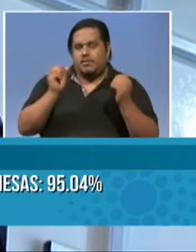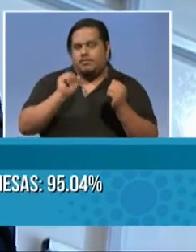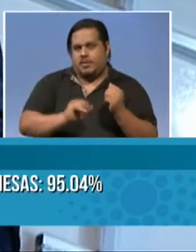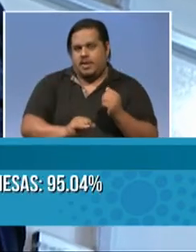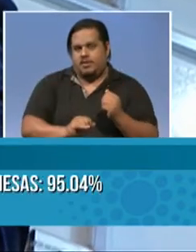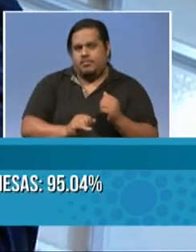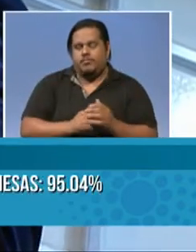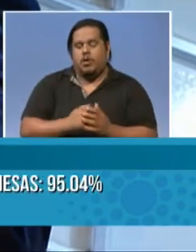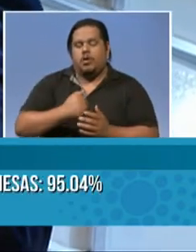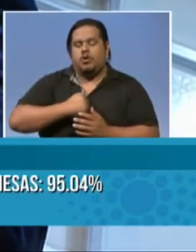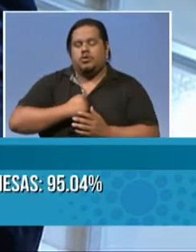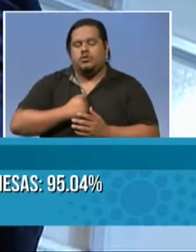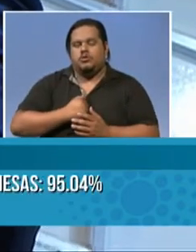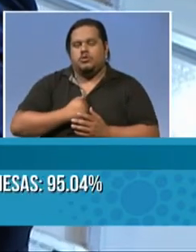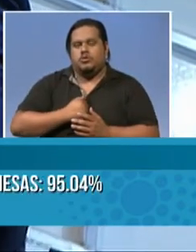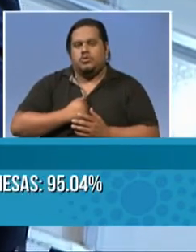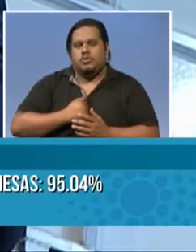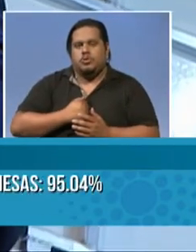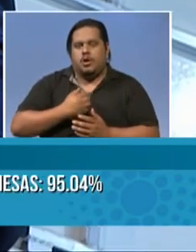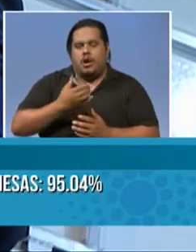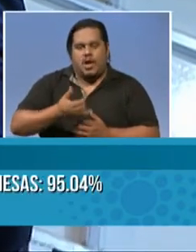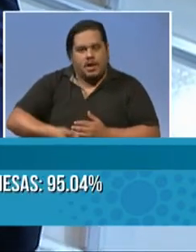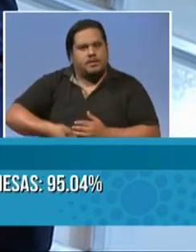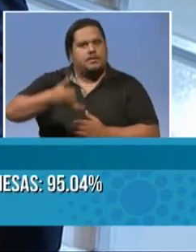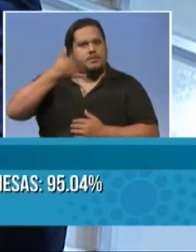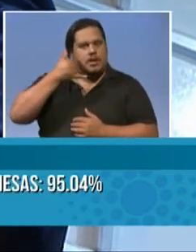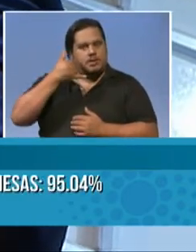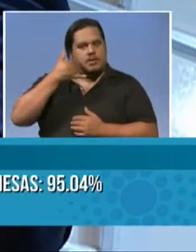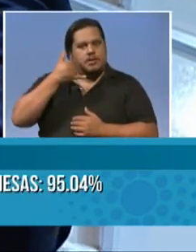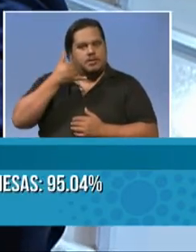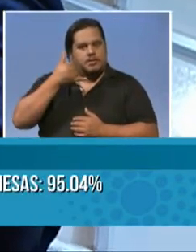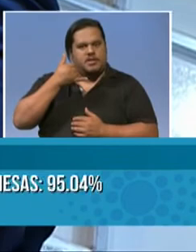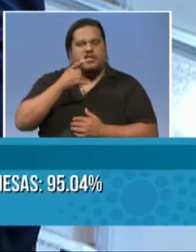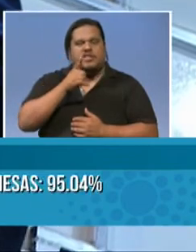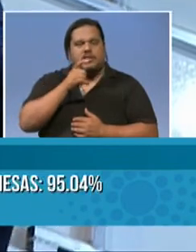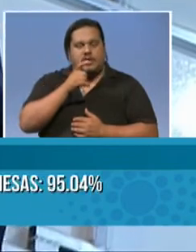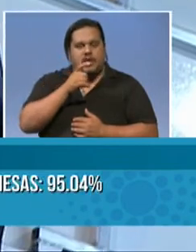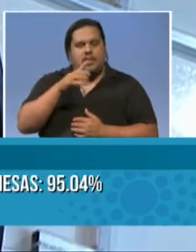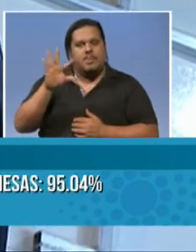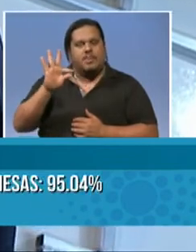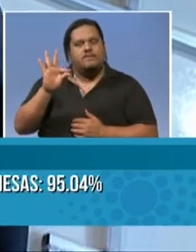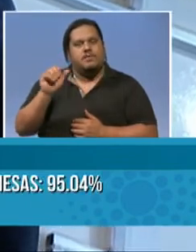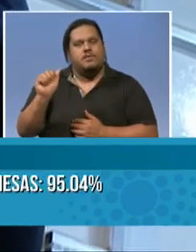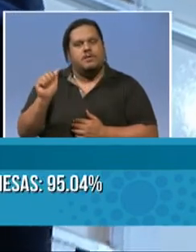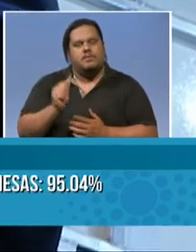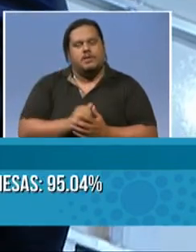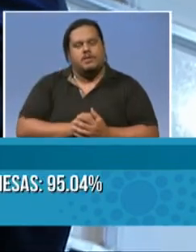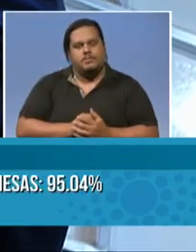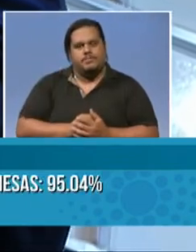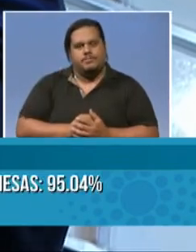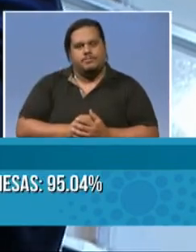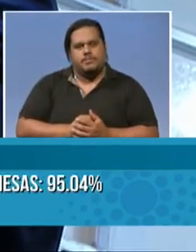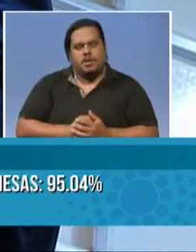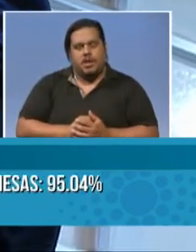He recibido la llamada fraterna de don Fabricio Alvarado